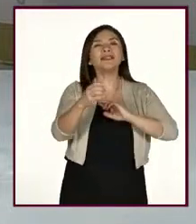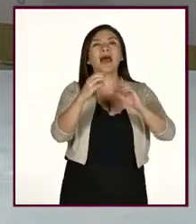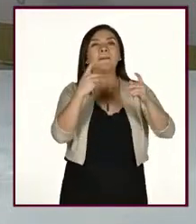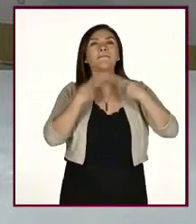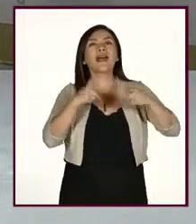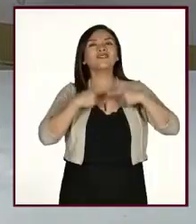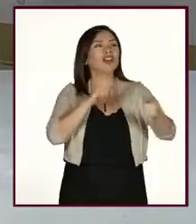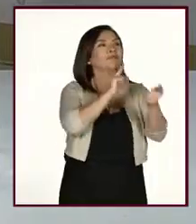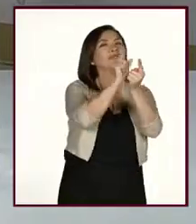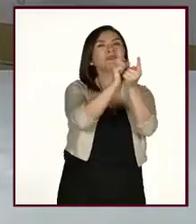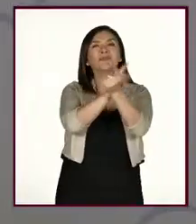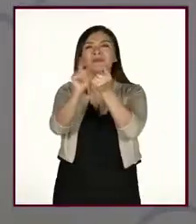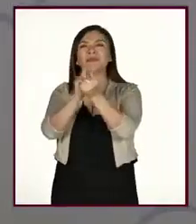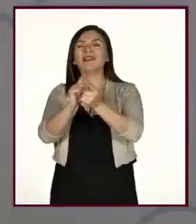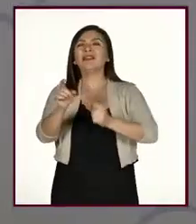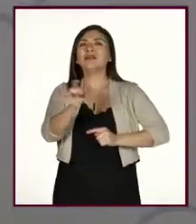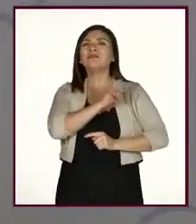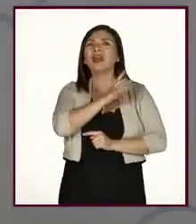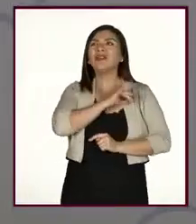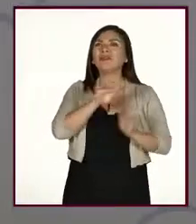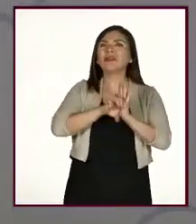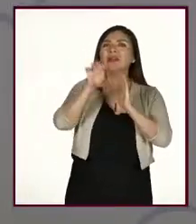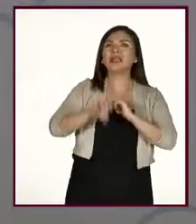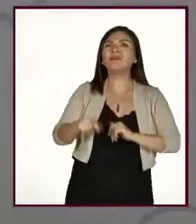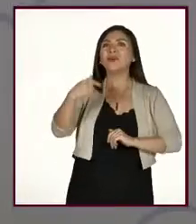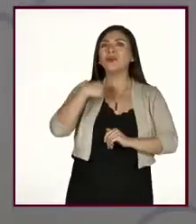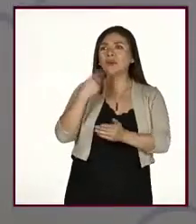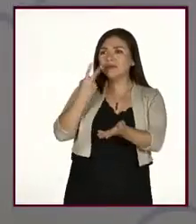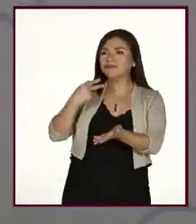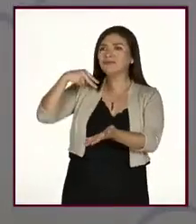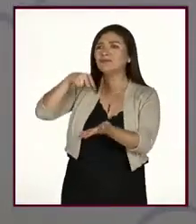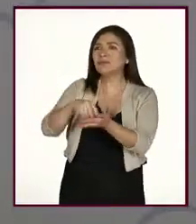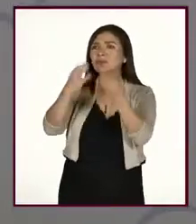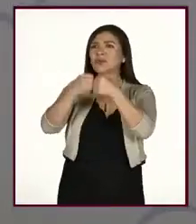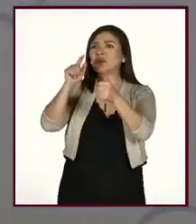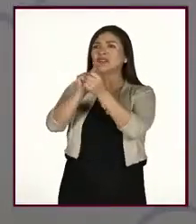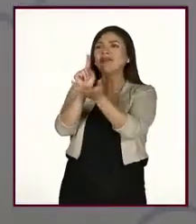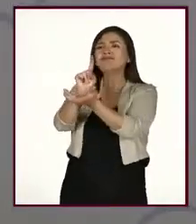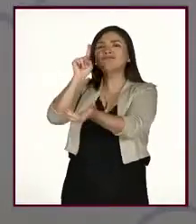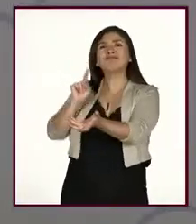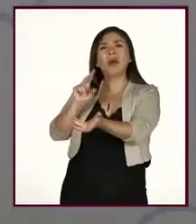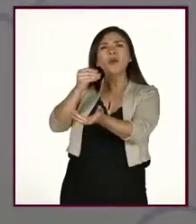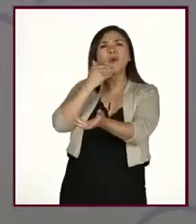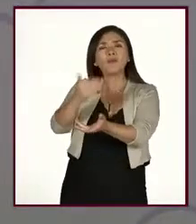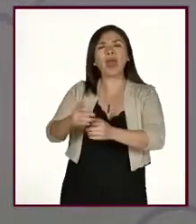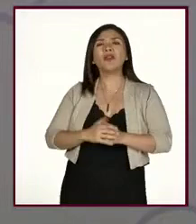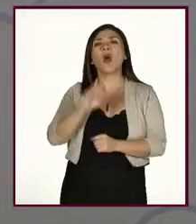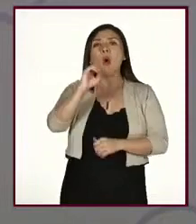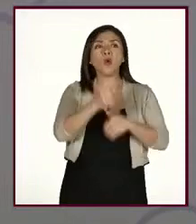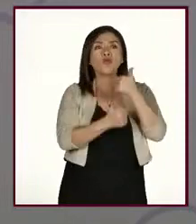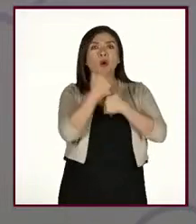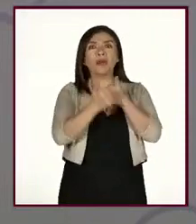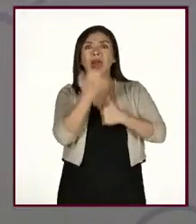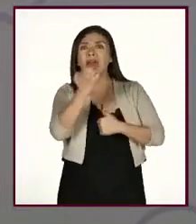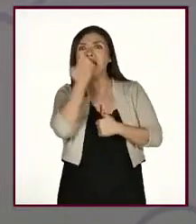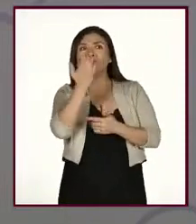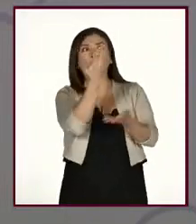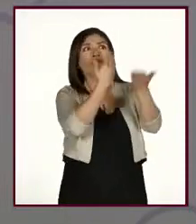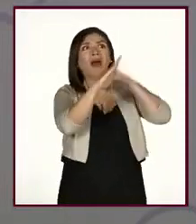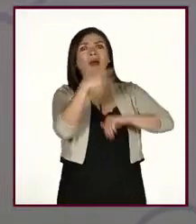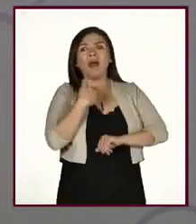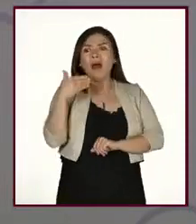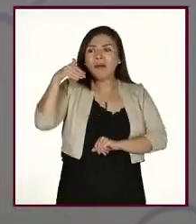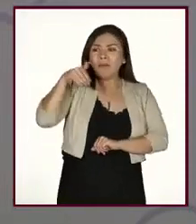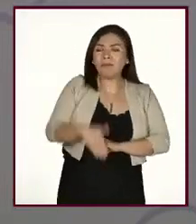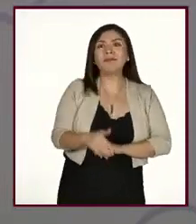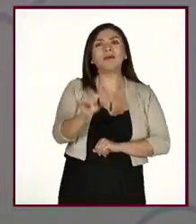el tener un miedo a no generar o no tener un desempeño social adecuado, la competencia a nivel académico también es